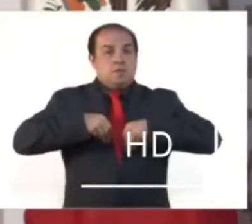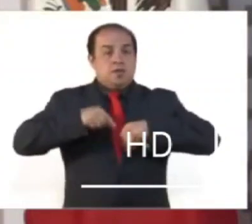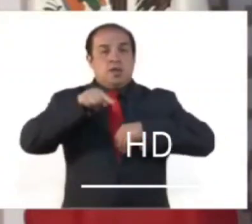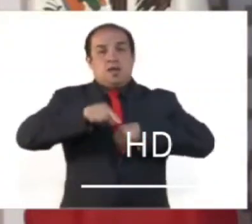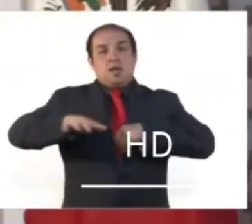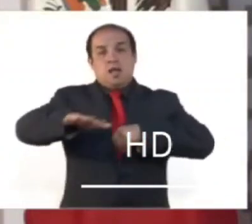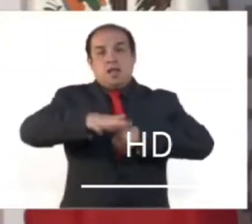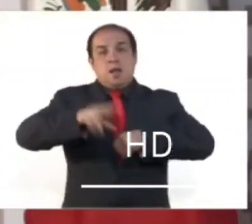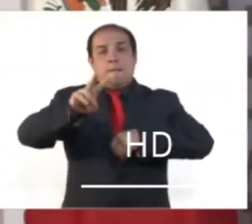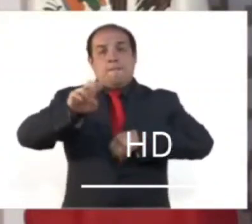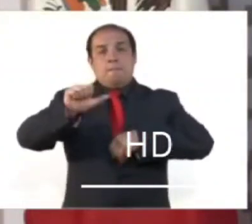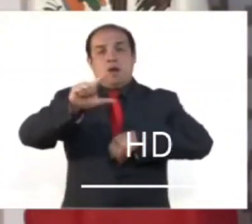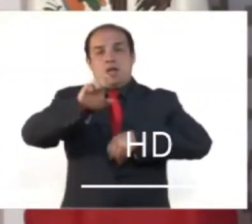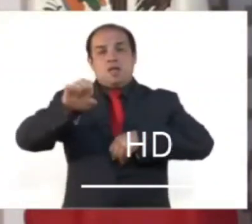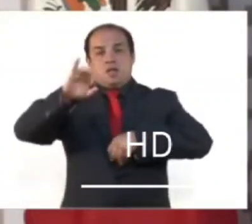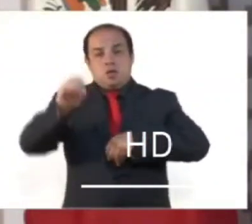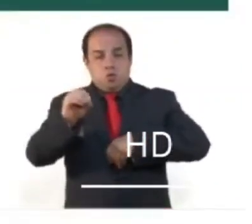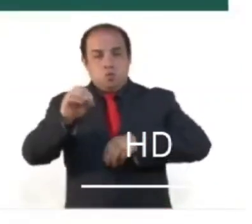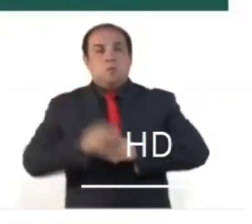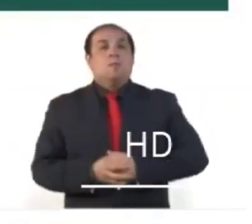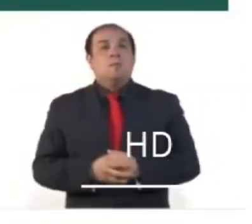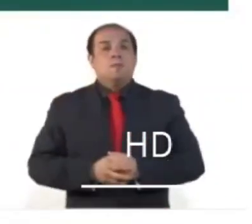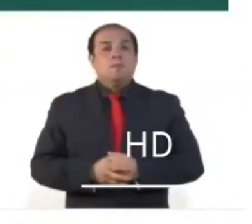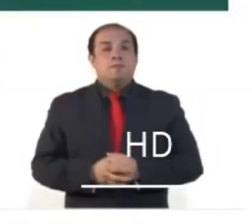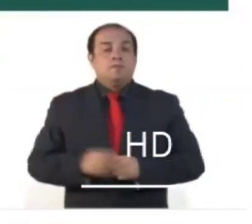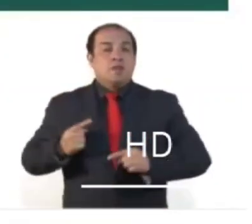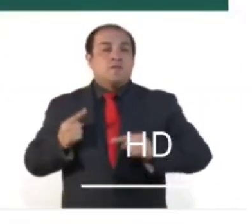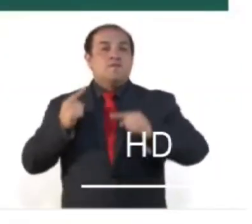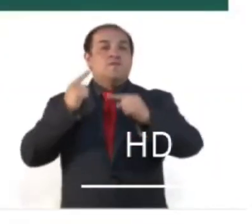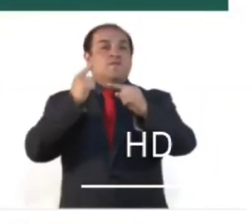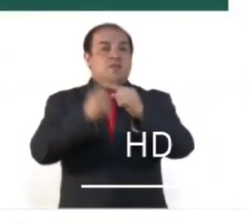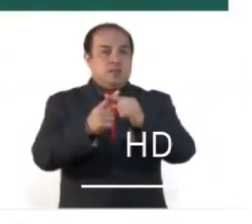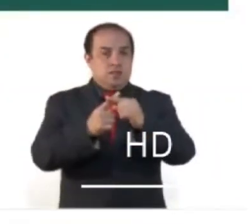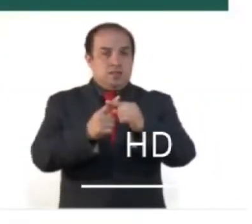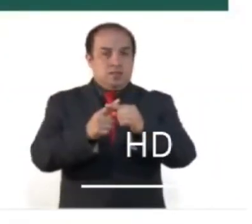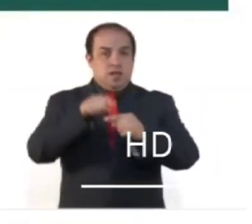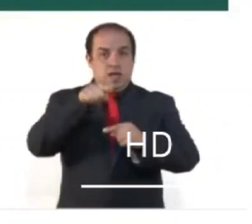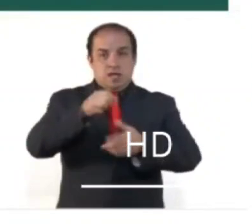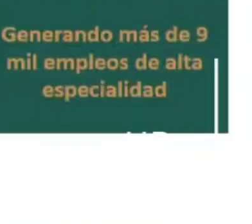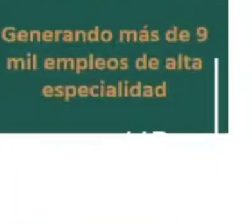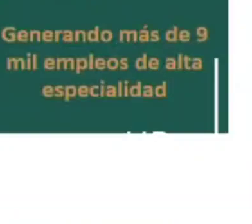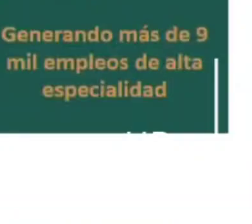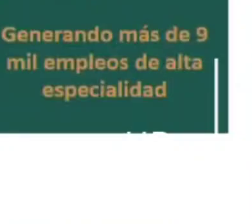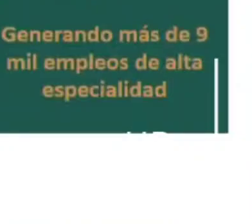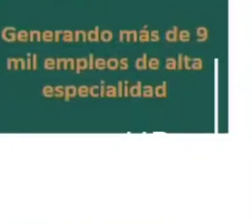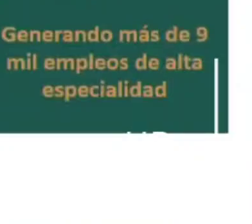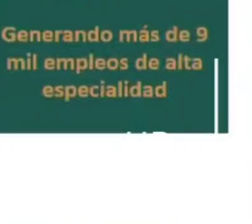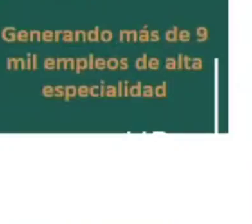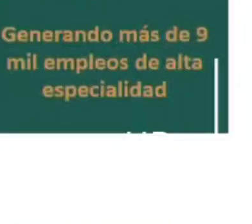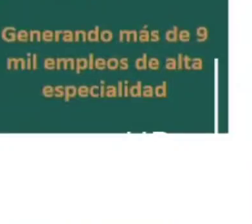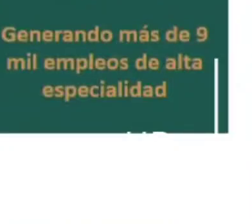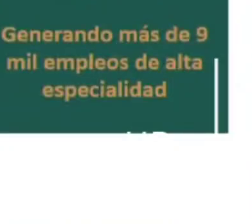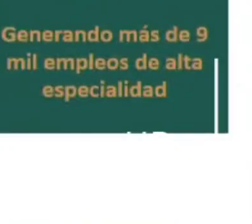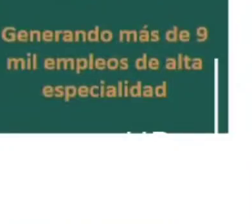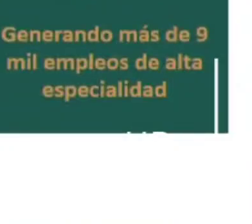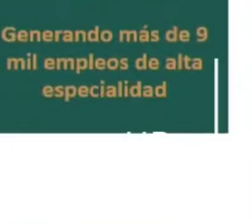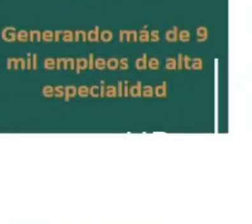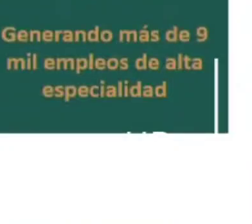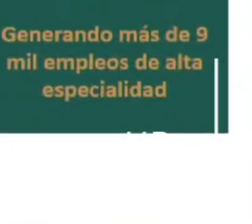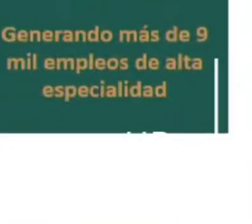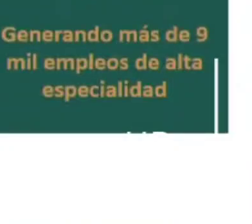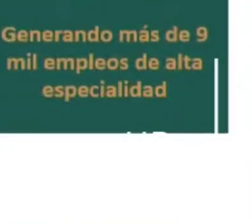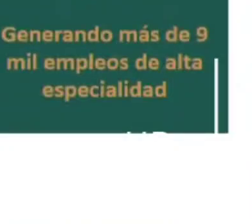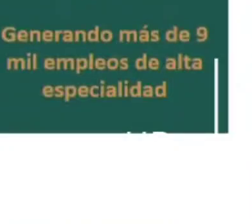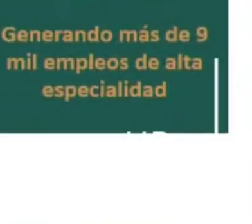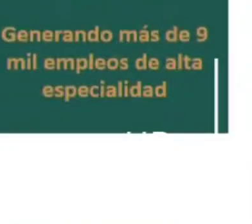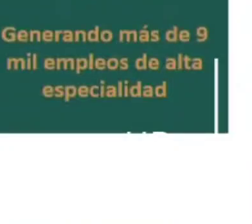de Vallejo. Hasta este momento, ahí se han invertido en estos 4 años, casi 5 años de